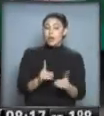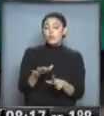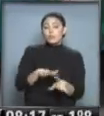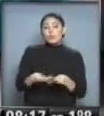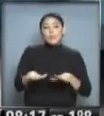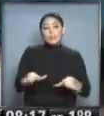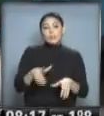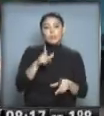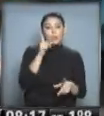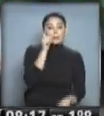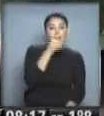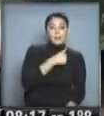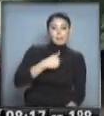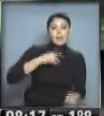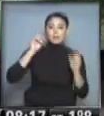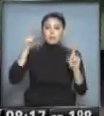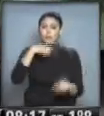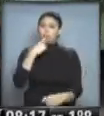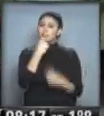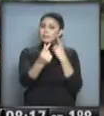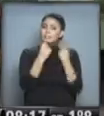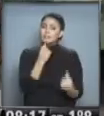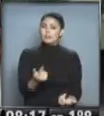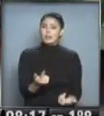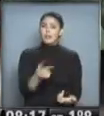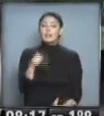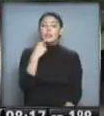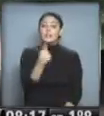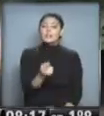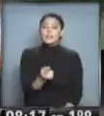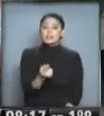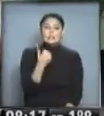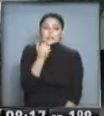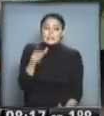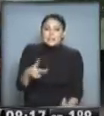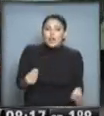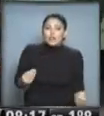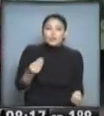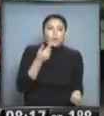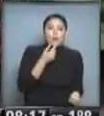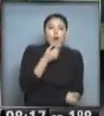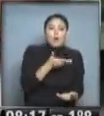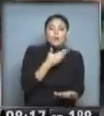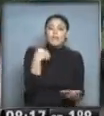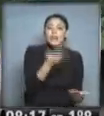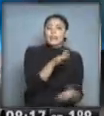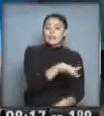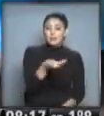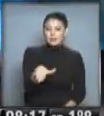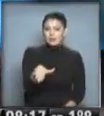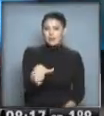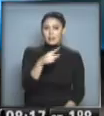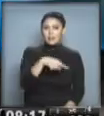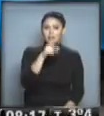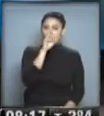que tanto padres como maestros se quejan mucho porque dicen que no saben qué hacer frente a los chicos que entre comillas